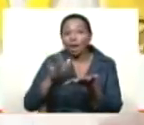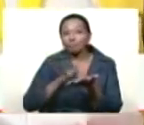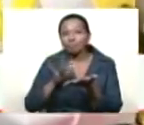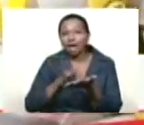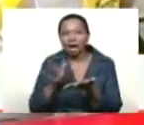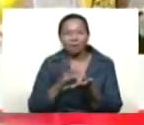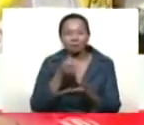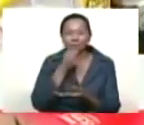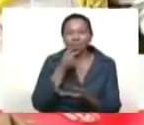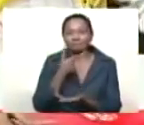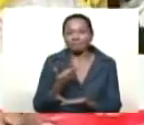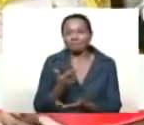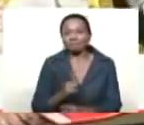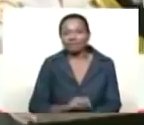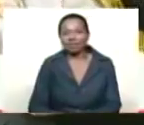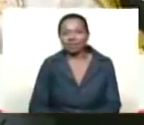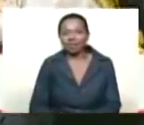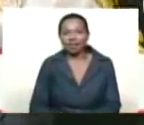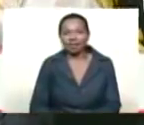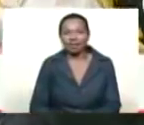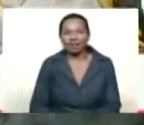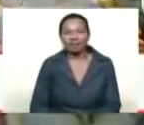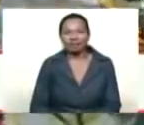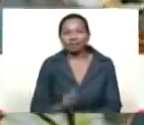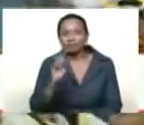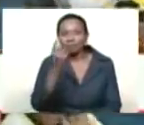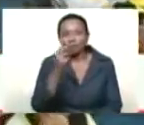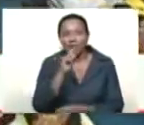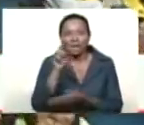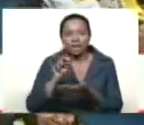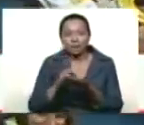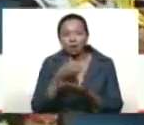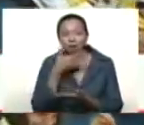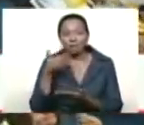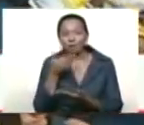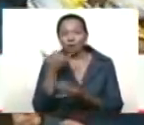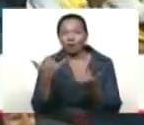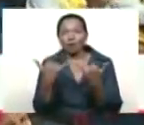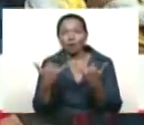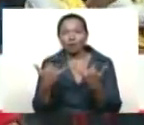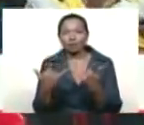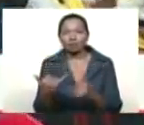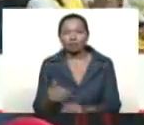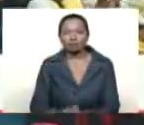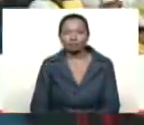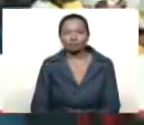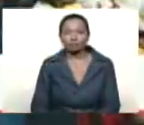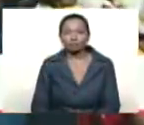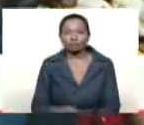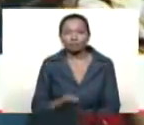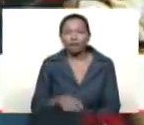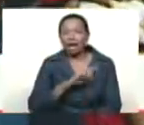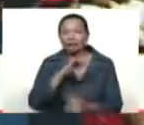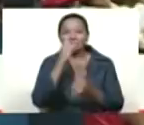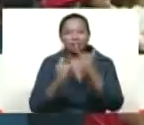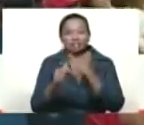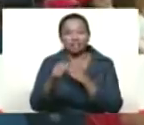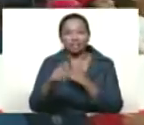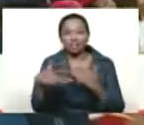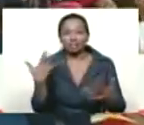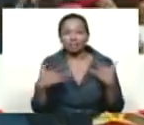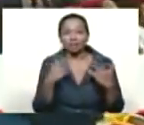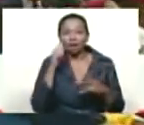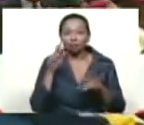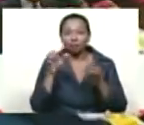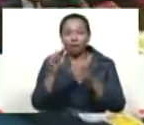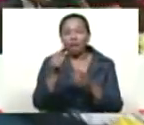moderna, bella, de primer nivel, de lo mejor que se ve en este mundo. Al salir de este acto, por aquella puerta